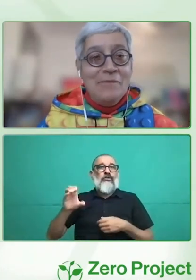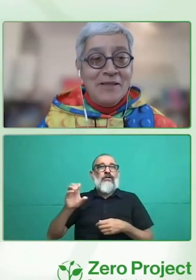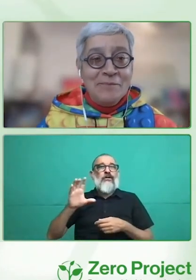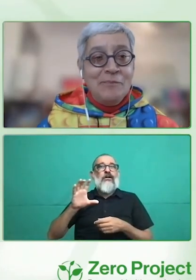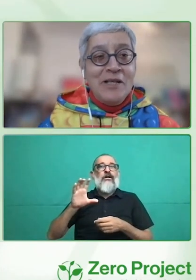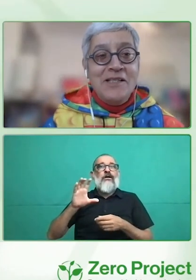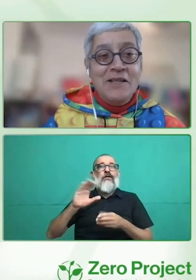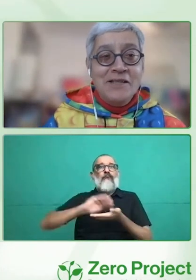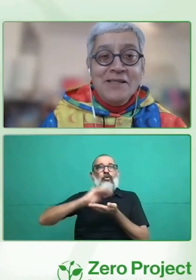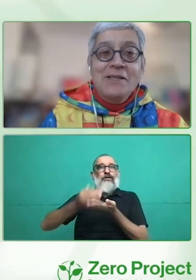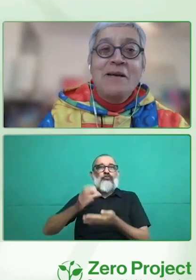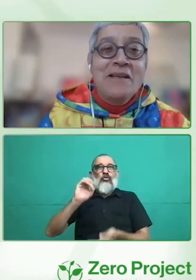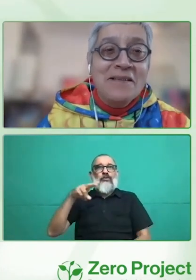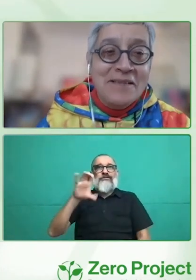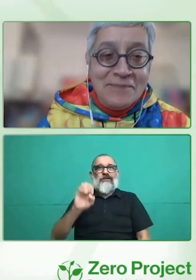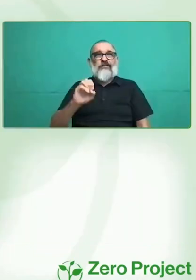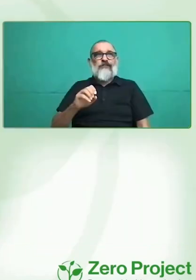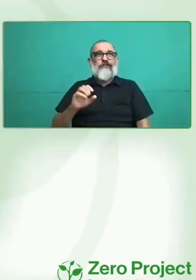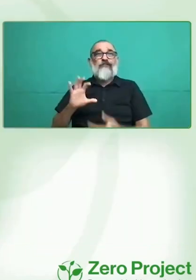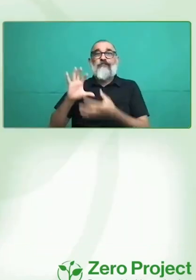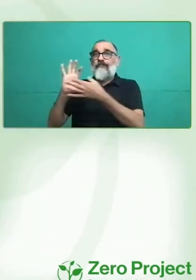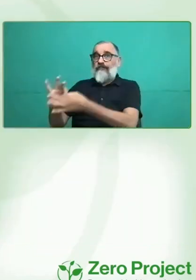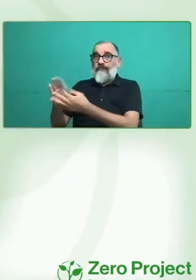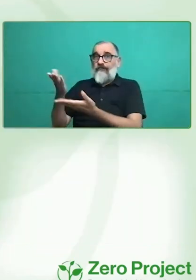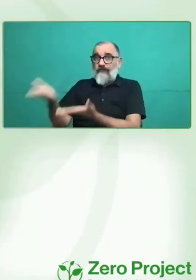Hola, buenas tardes desde España.